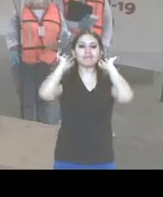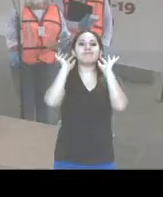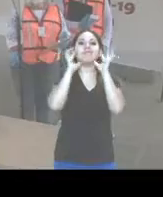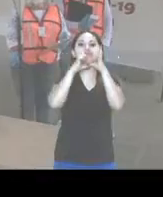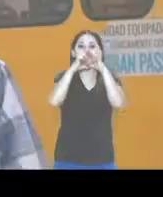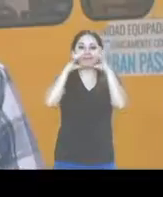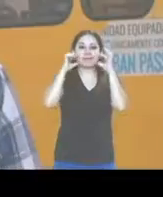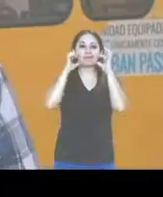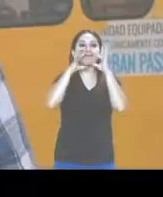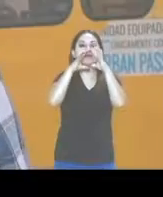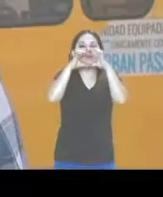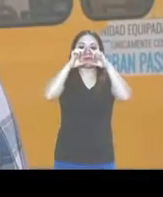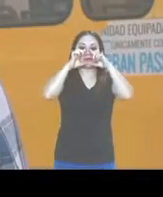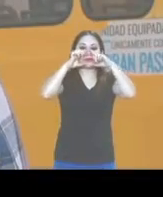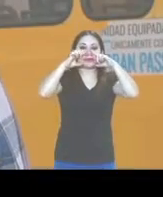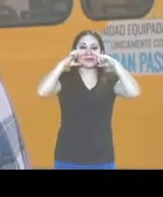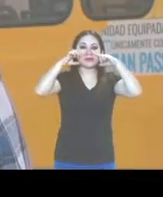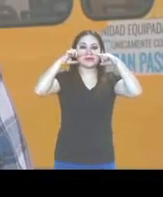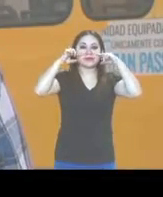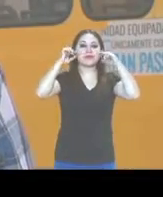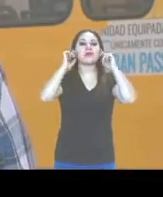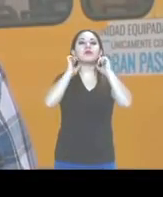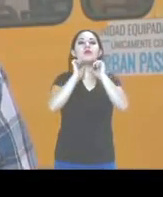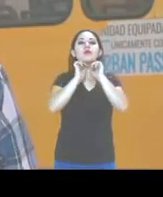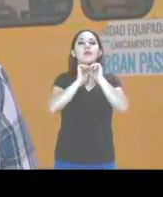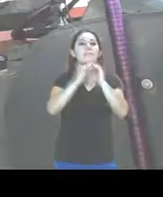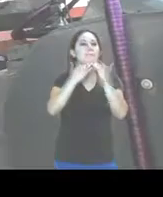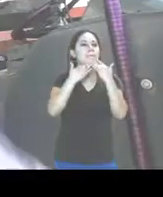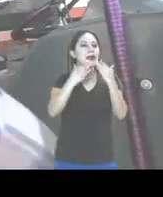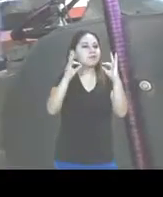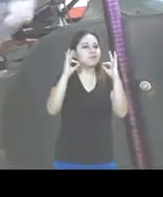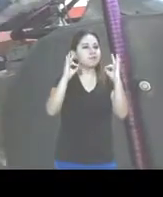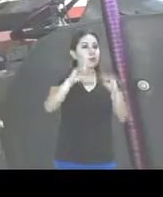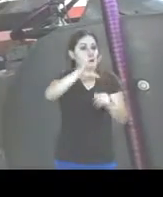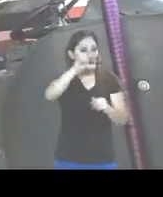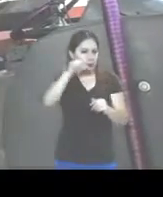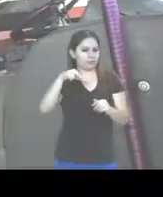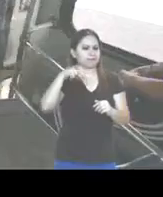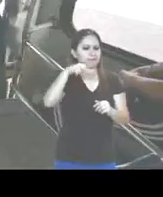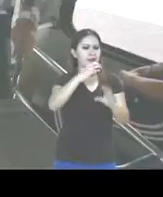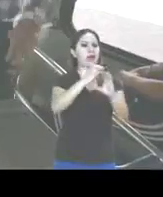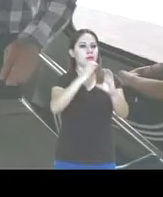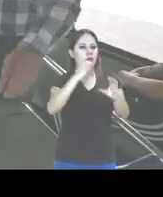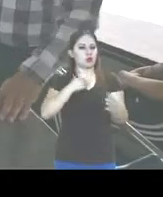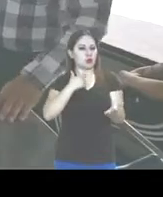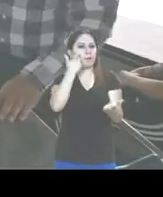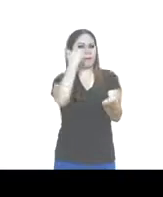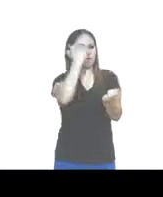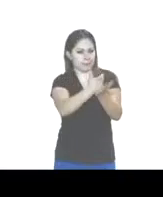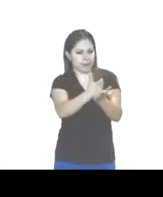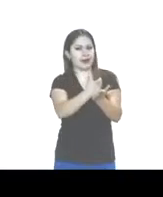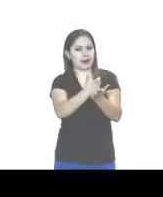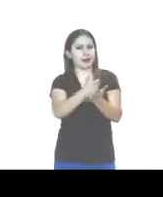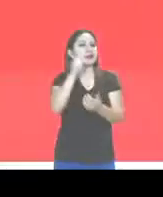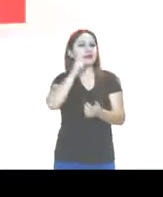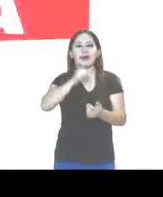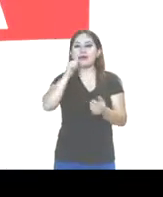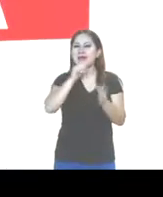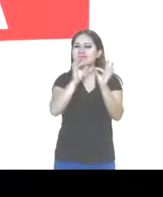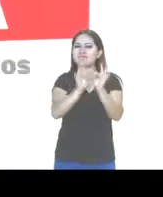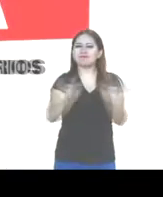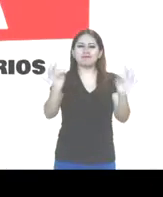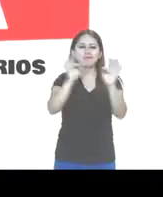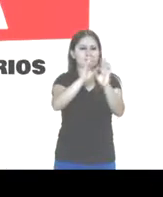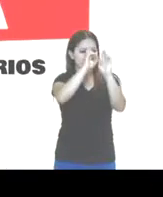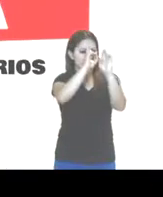de una manera cómoda, que taquemos perfectamente nuestra nariz y boca una vez que abordemos y que el chofer nos haga el cobro, que en manera de lo